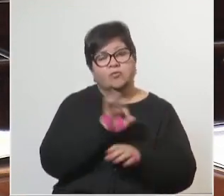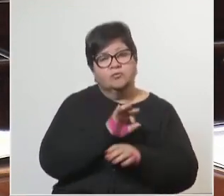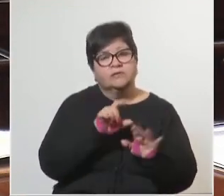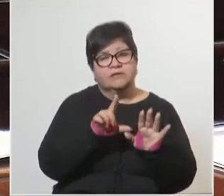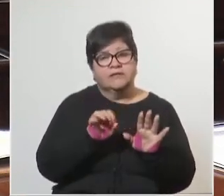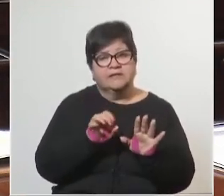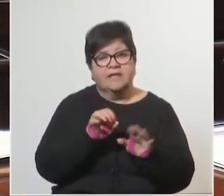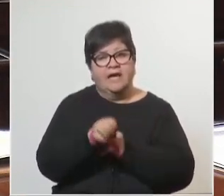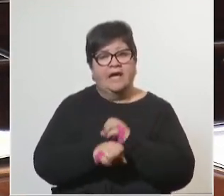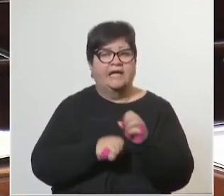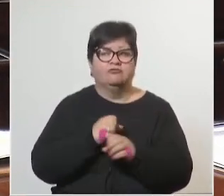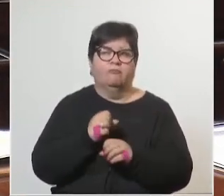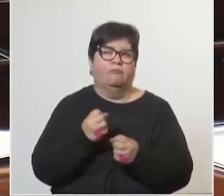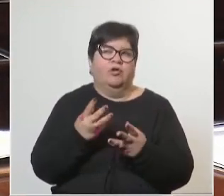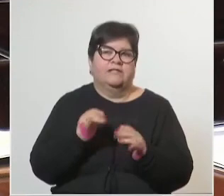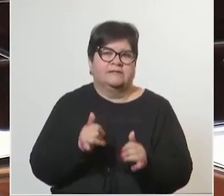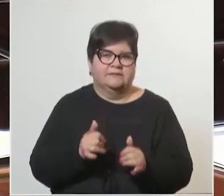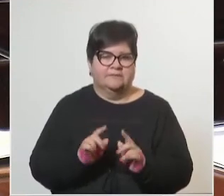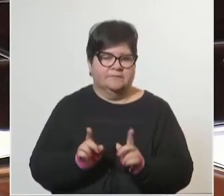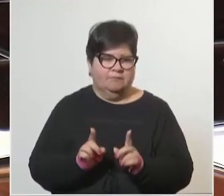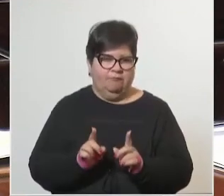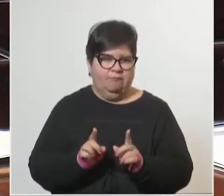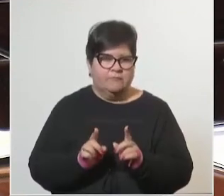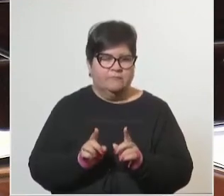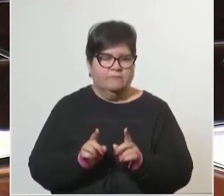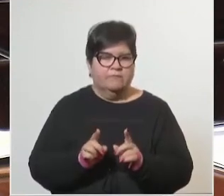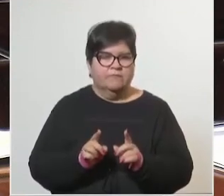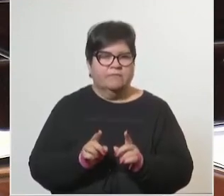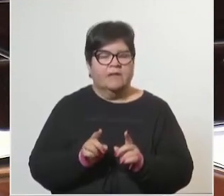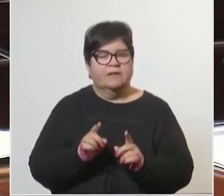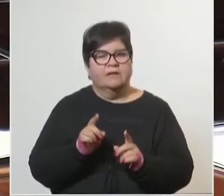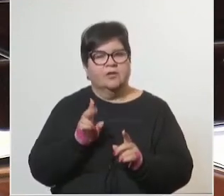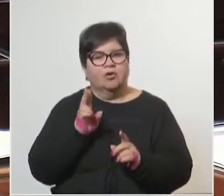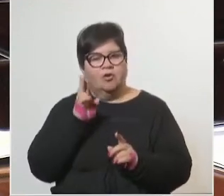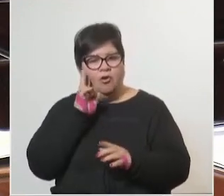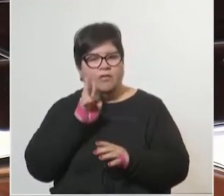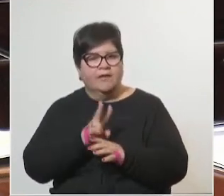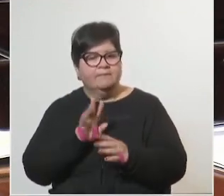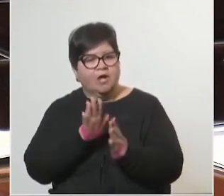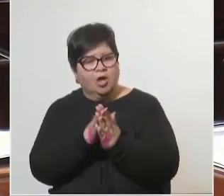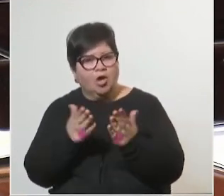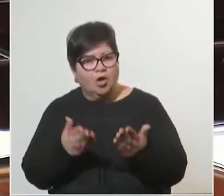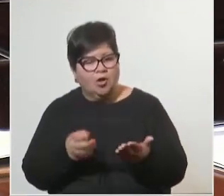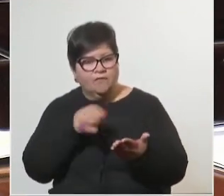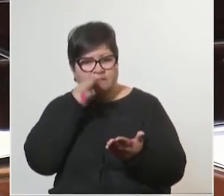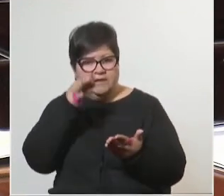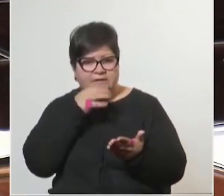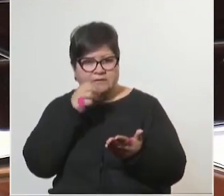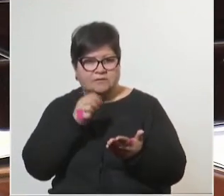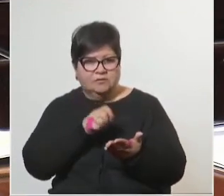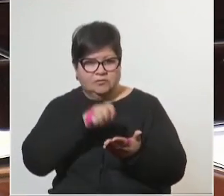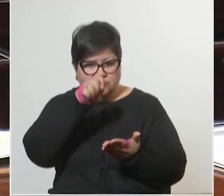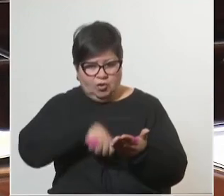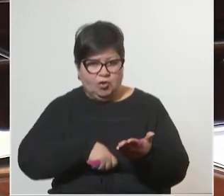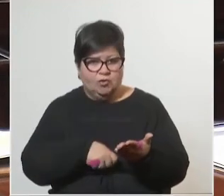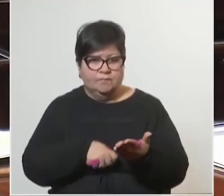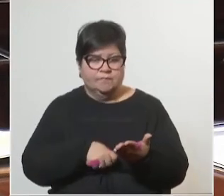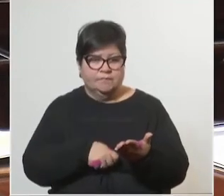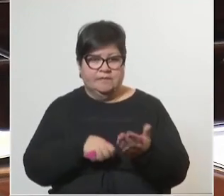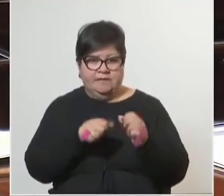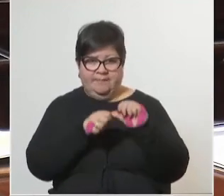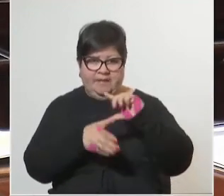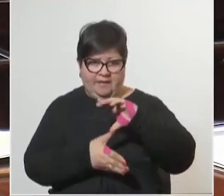es una edad caprichosa, está contemplada por esta convención. Y en lo que a nosotros